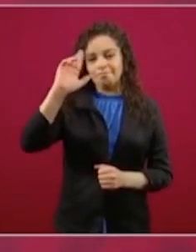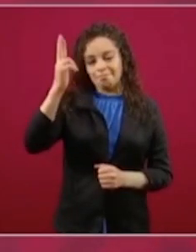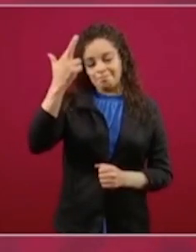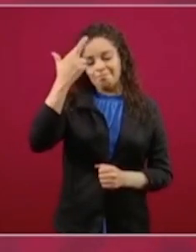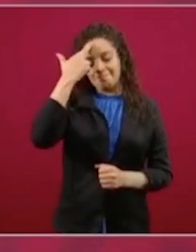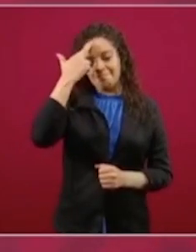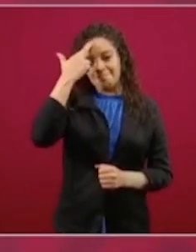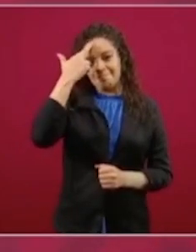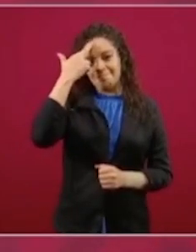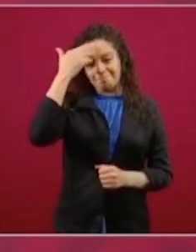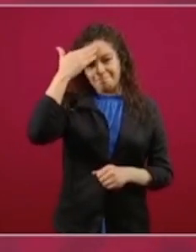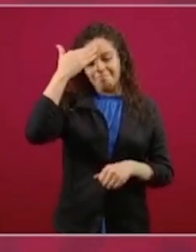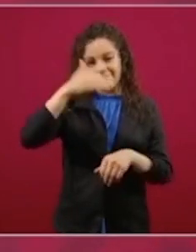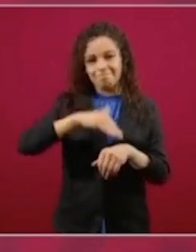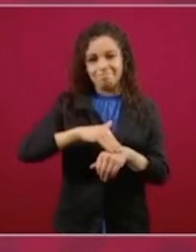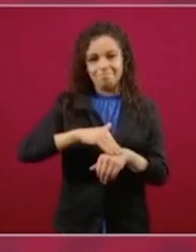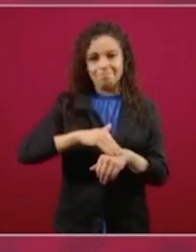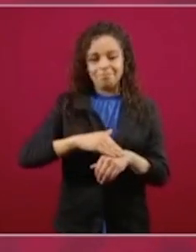Hoy